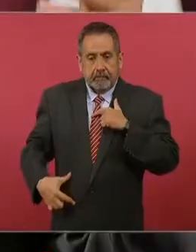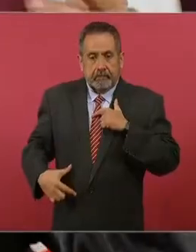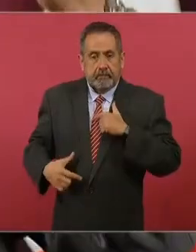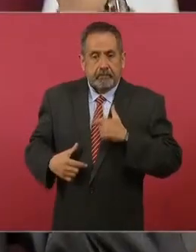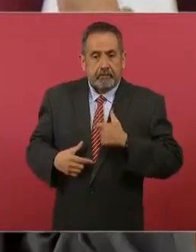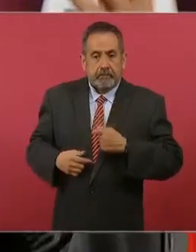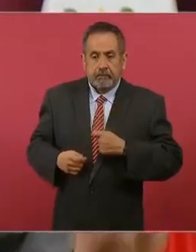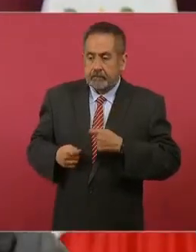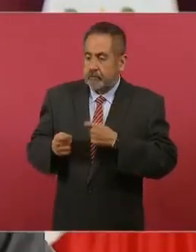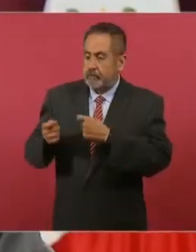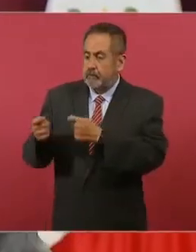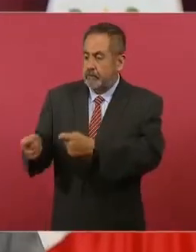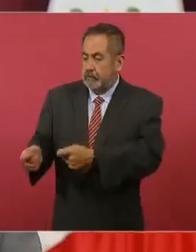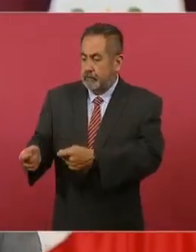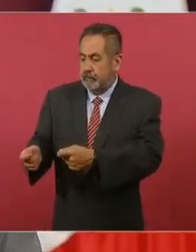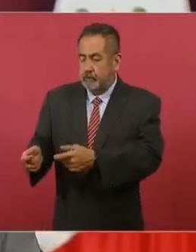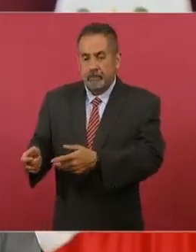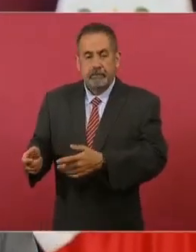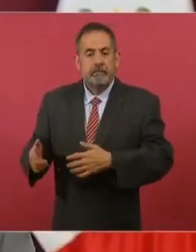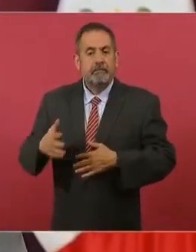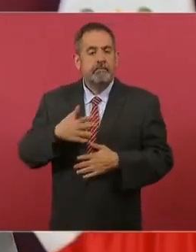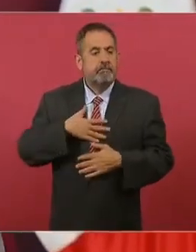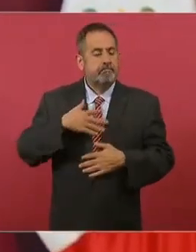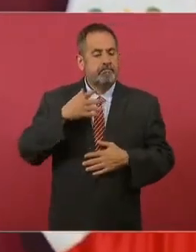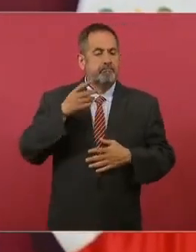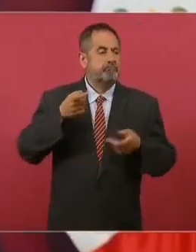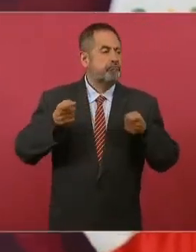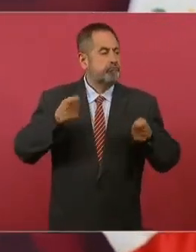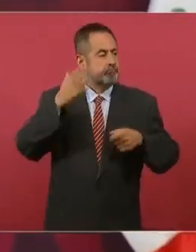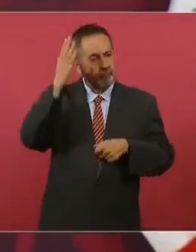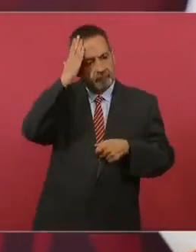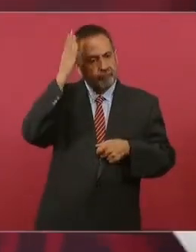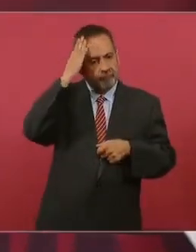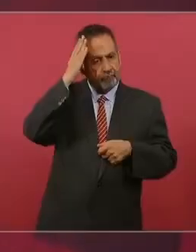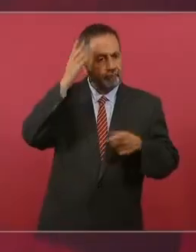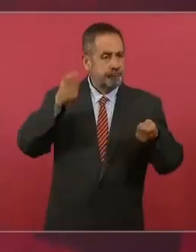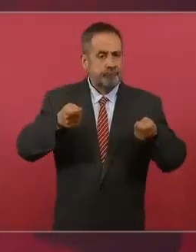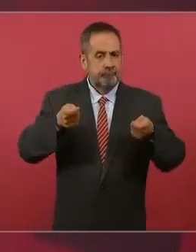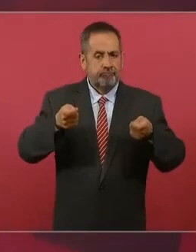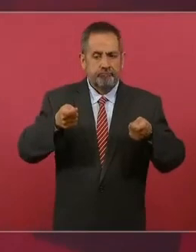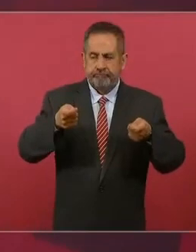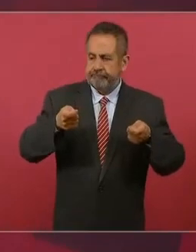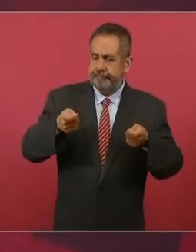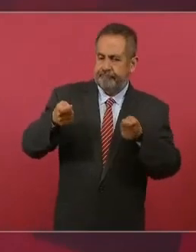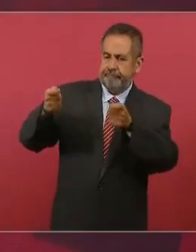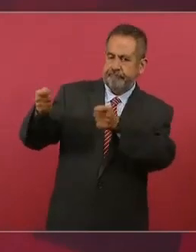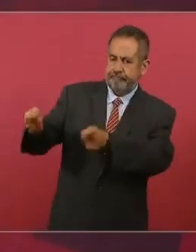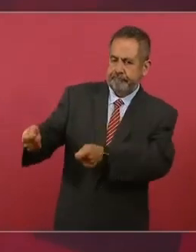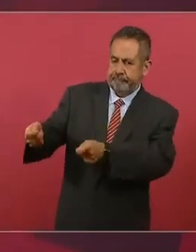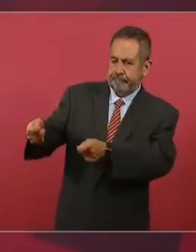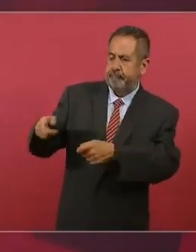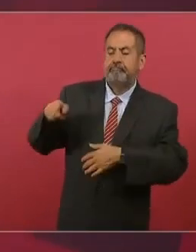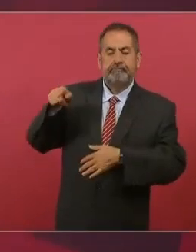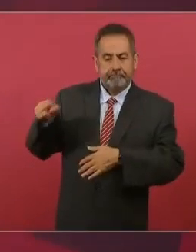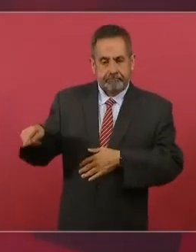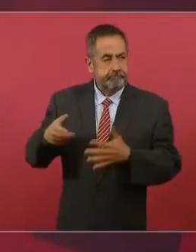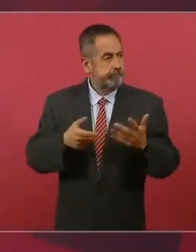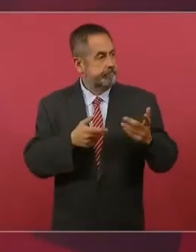sino la dirección, la conducción del movimiento de transformación